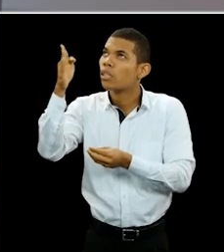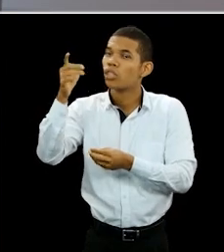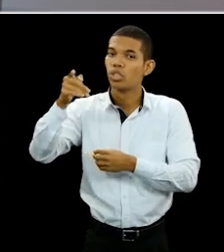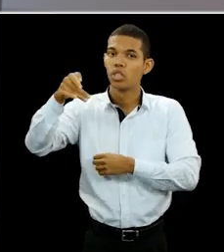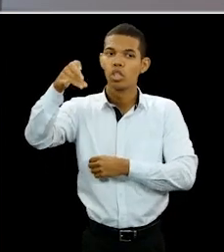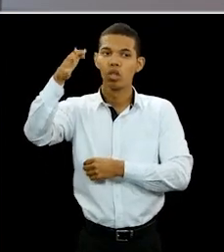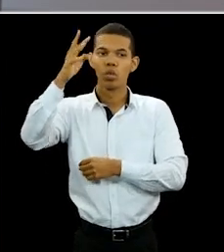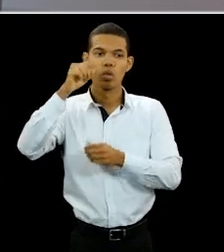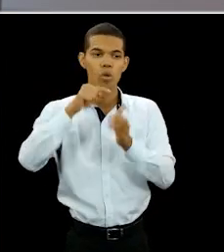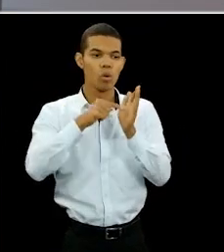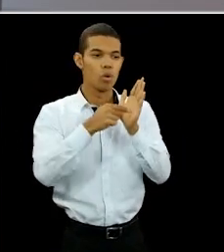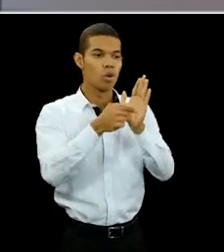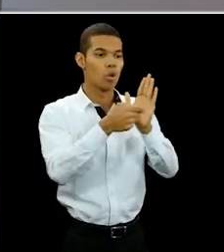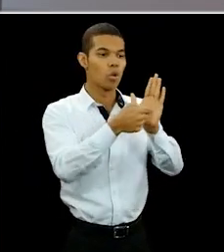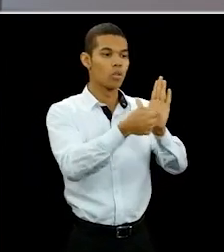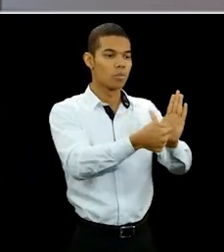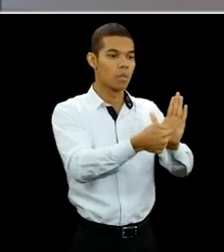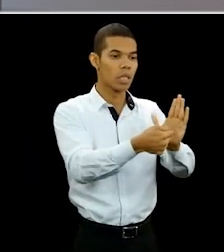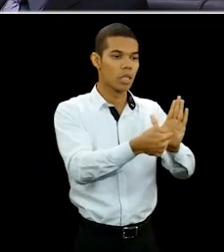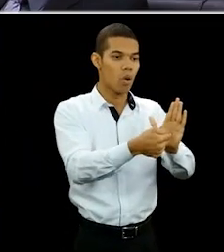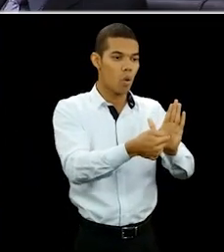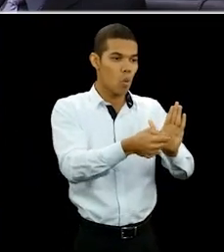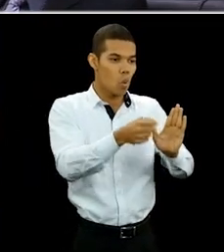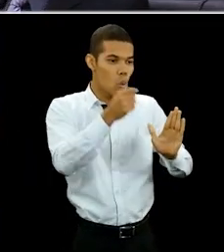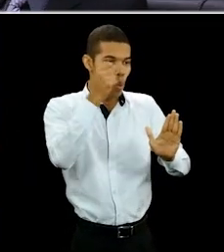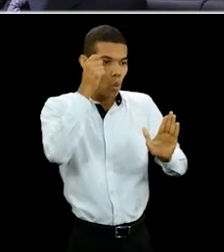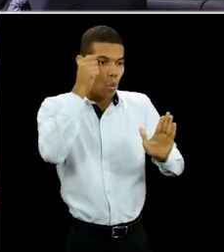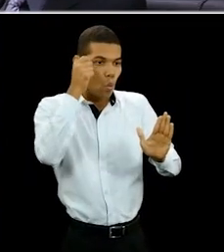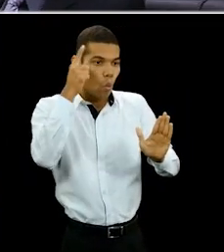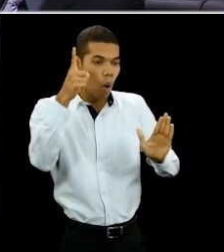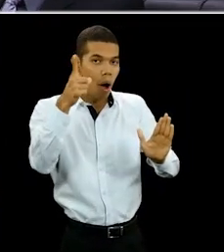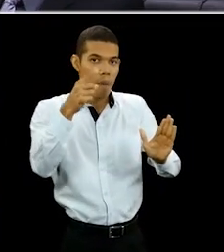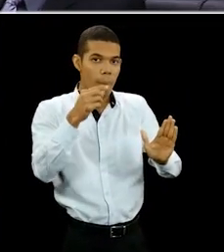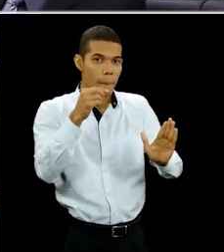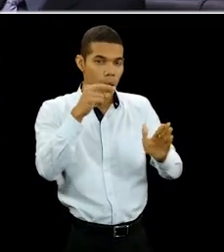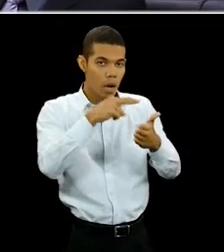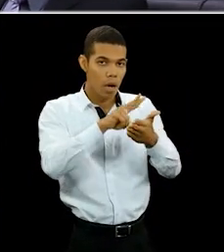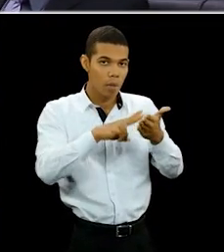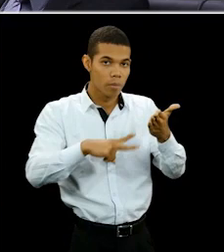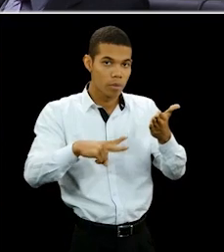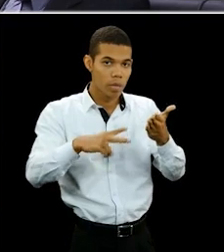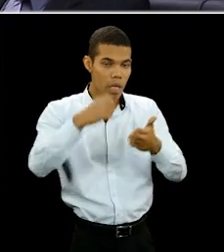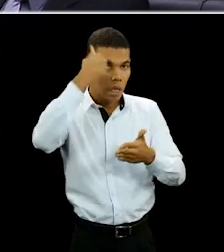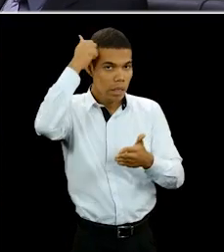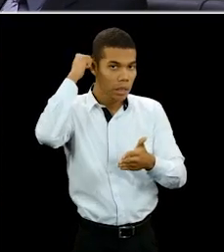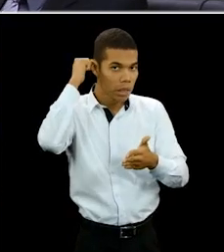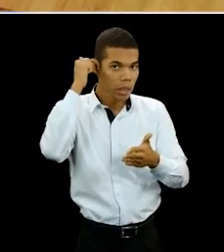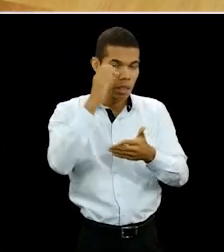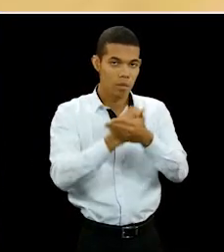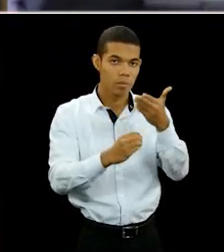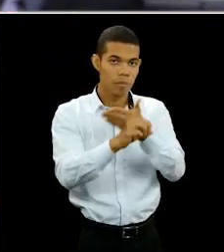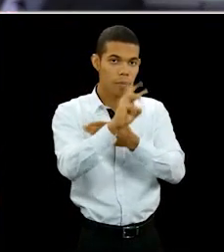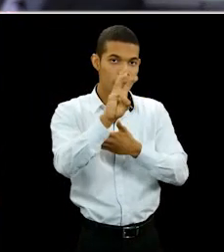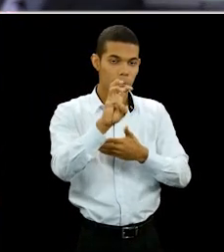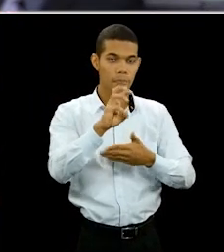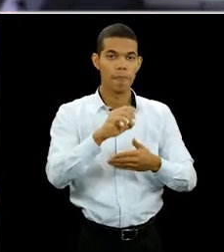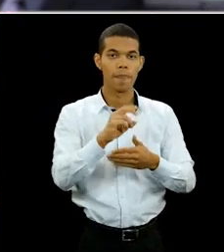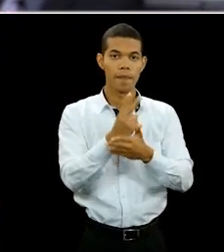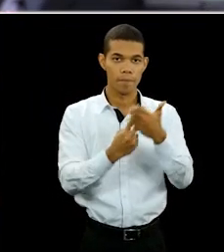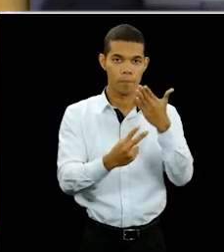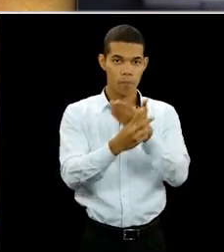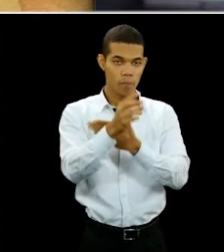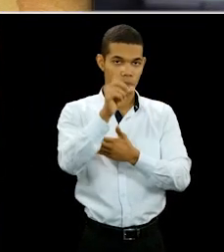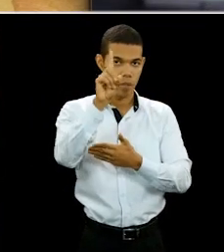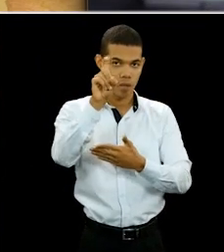supremamente sorprendente Ezequiel capítulo 8 sí señor Permítame leerle el verso número 6 capítulo